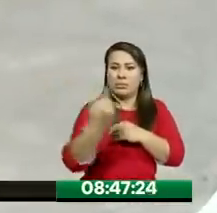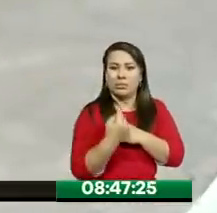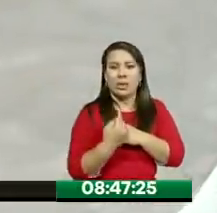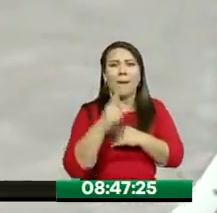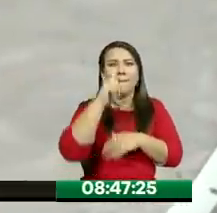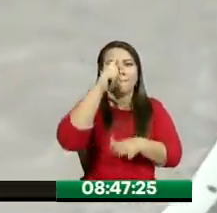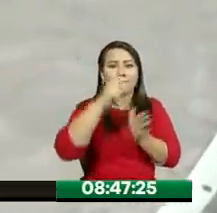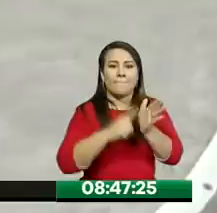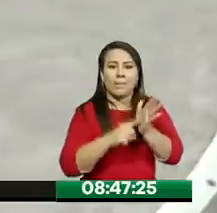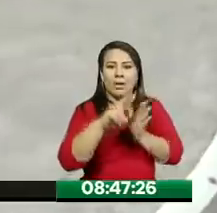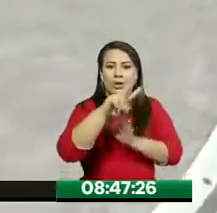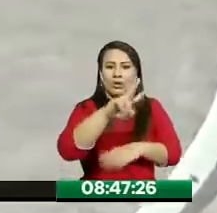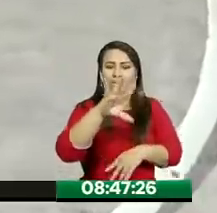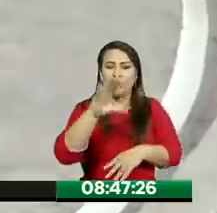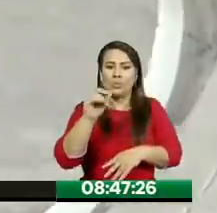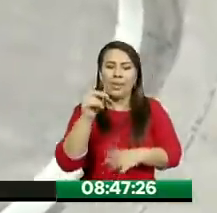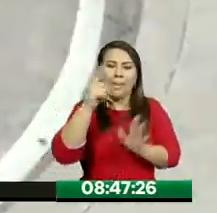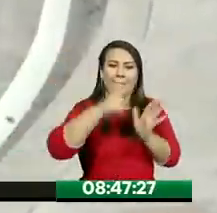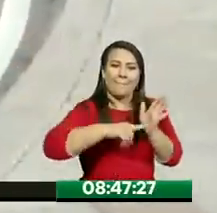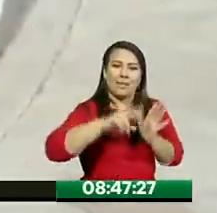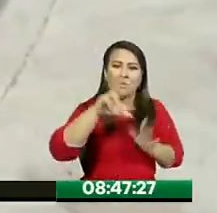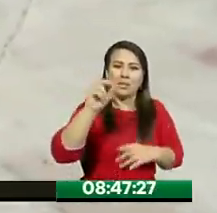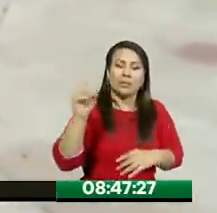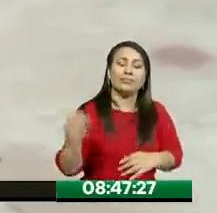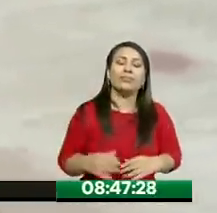del miércoles en el norte de la urbe.